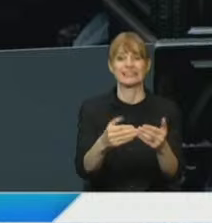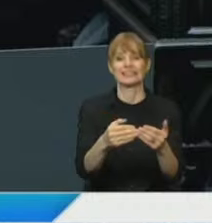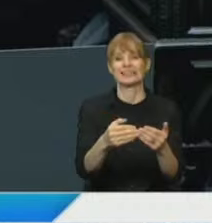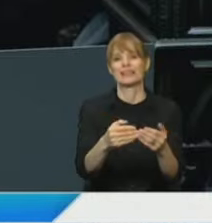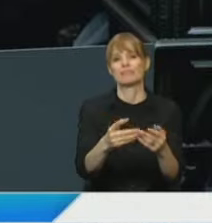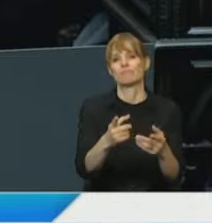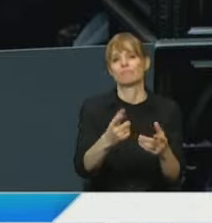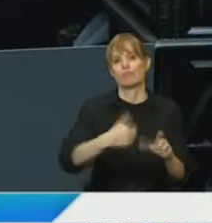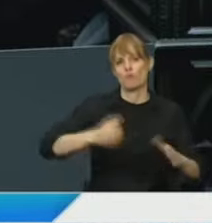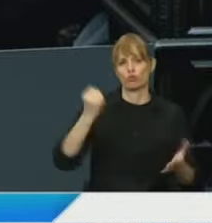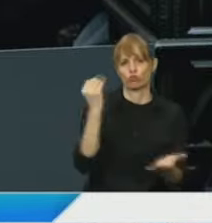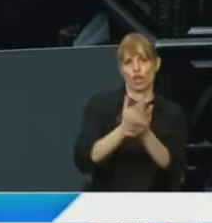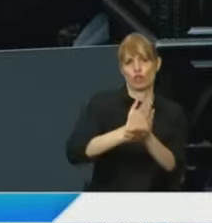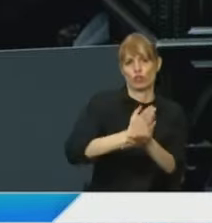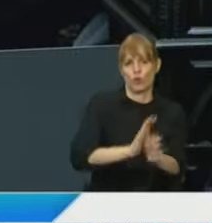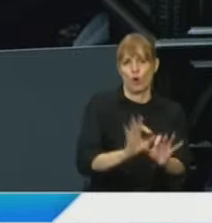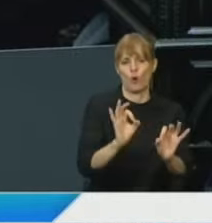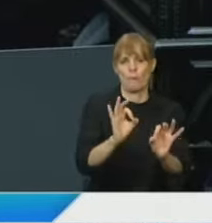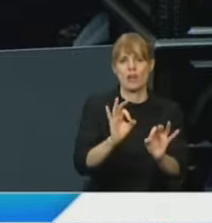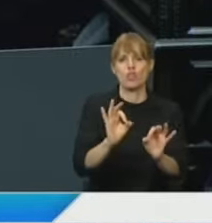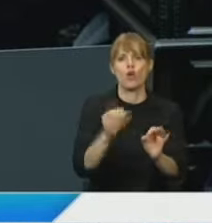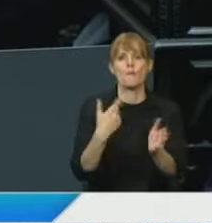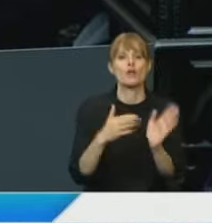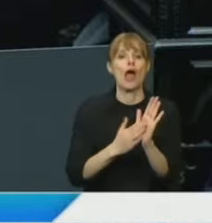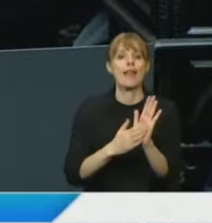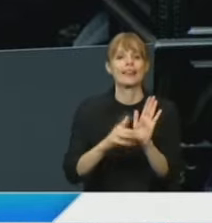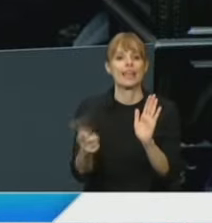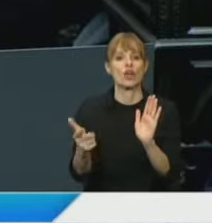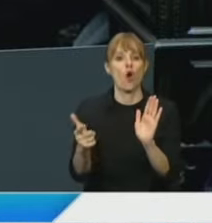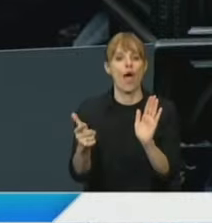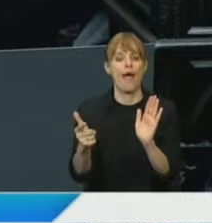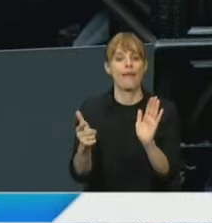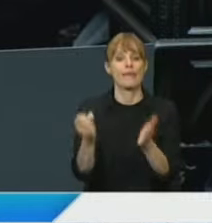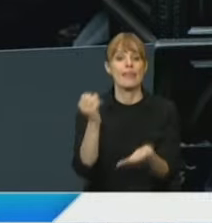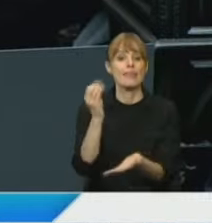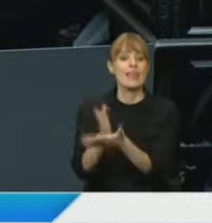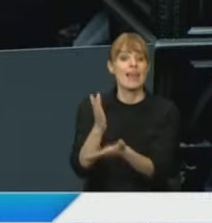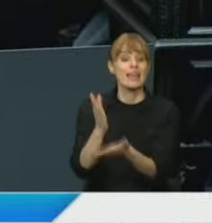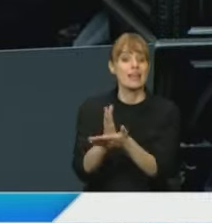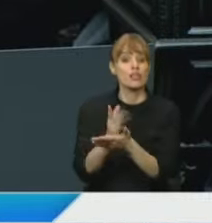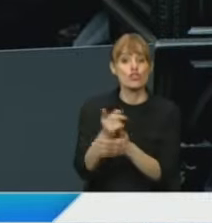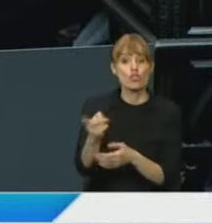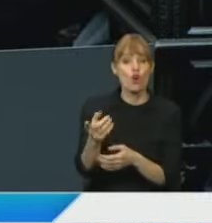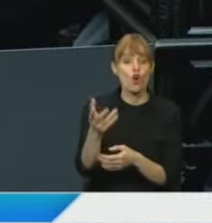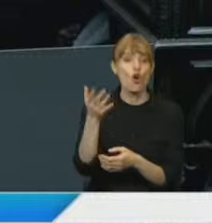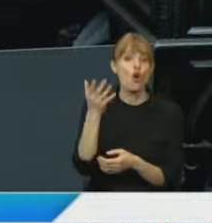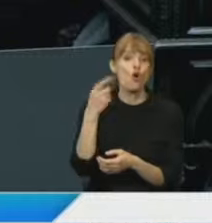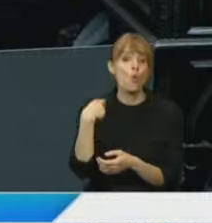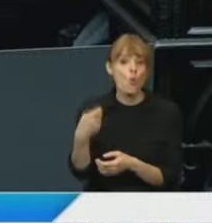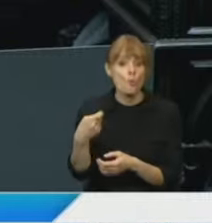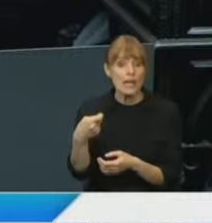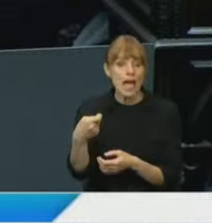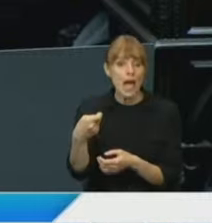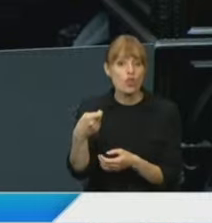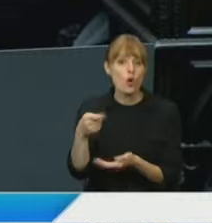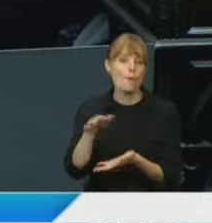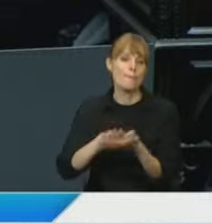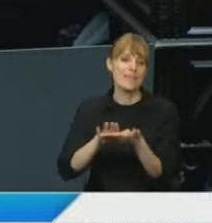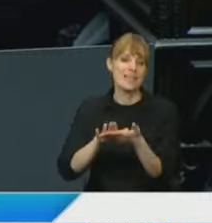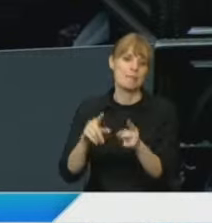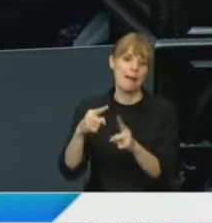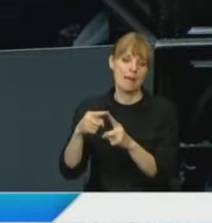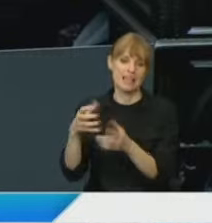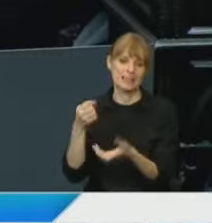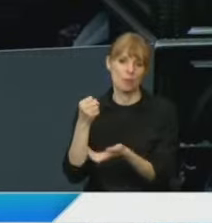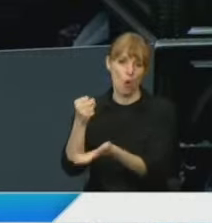llegar a fin de mes o no? Pero también, o para ponerlos en el banco. Le vas a sacar más jugo poniéndolo en el banco, por lo menos en la